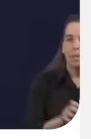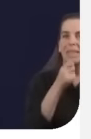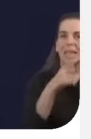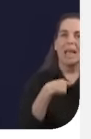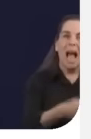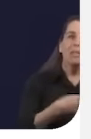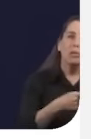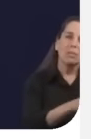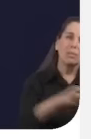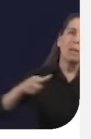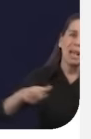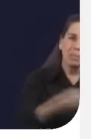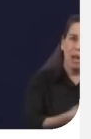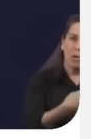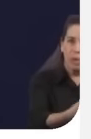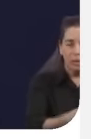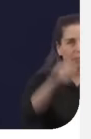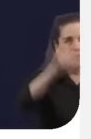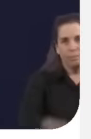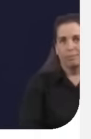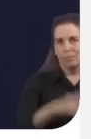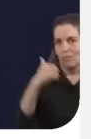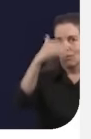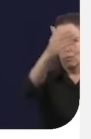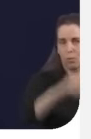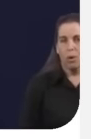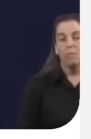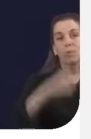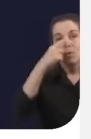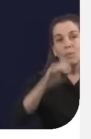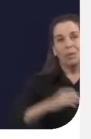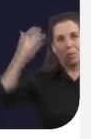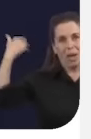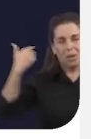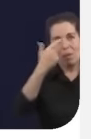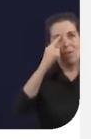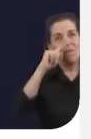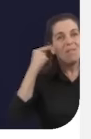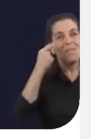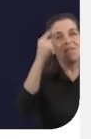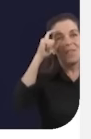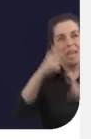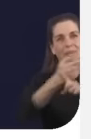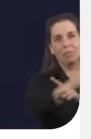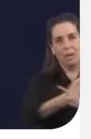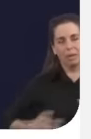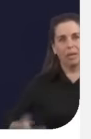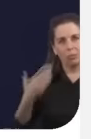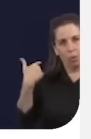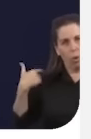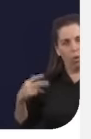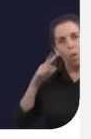fiscal en el último año del gobierno del profesor Fernández La jubilaciones aumentaron 111